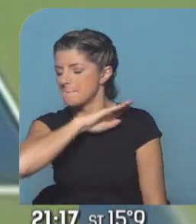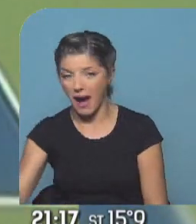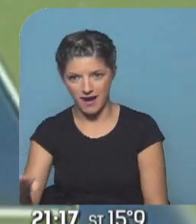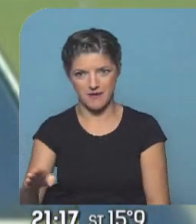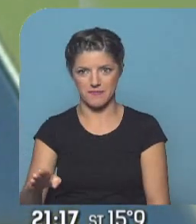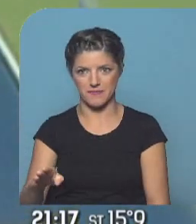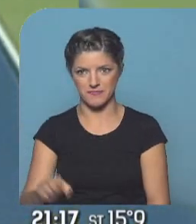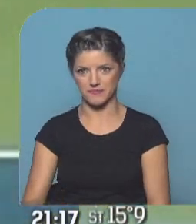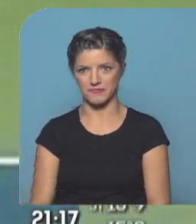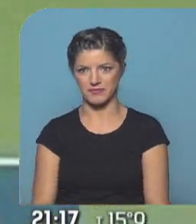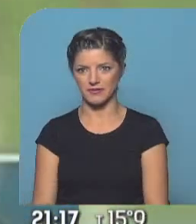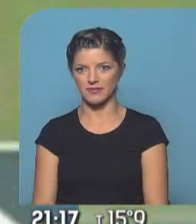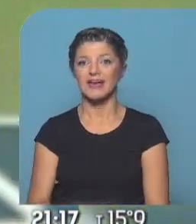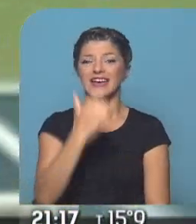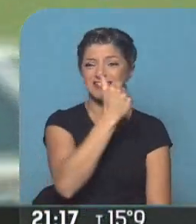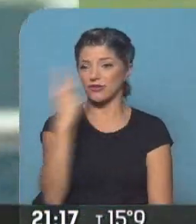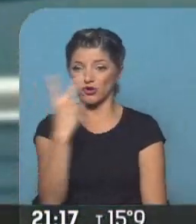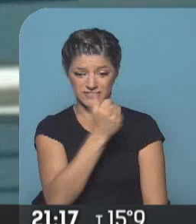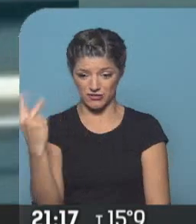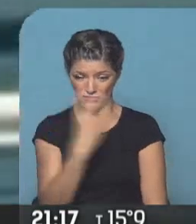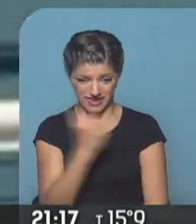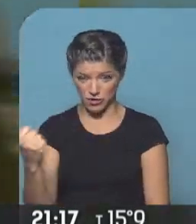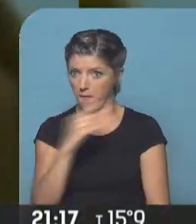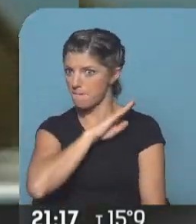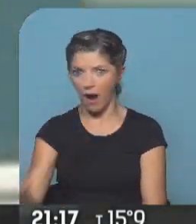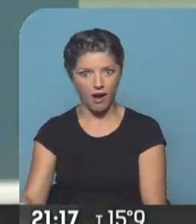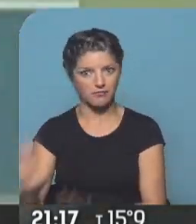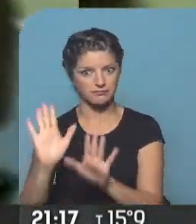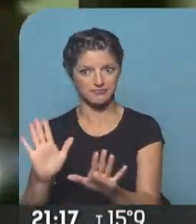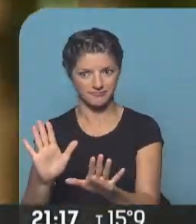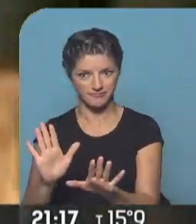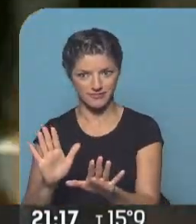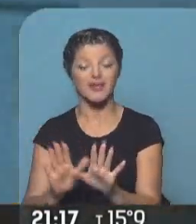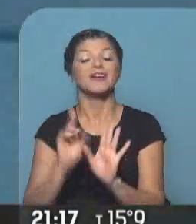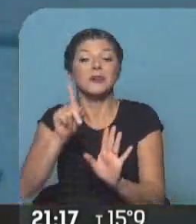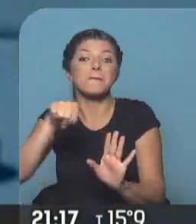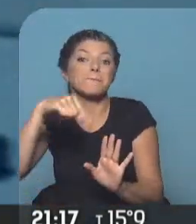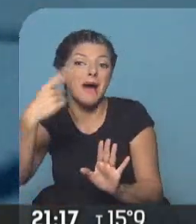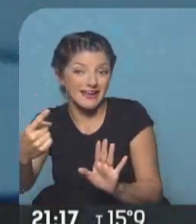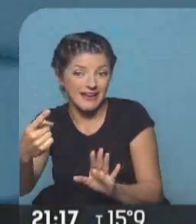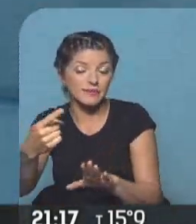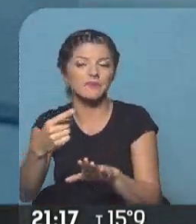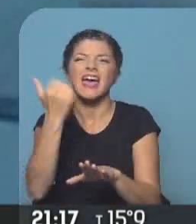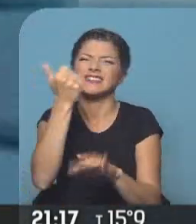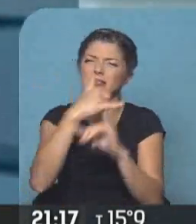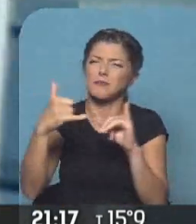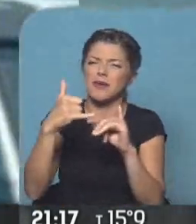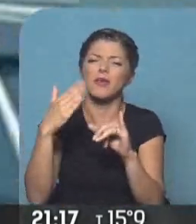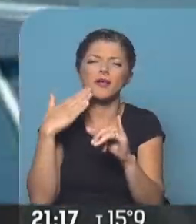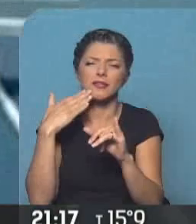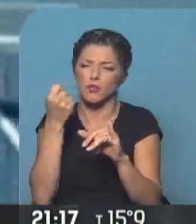recibido el mallorquín. 6-2, 6-2, 6-2. Esperando que mañana, no antes de las 6:30 de la